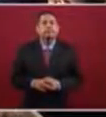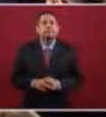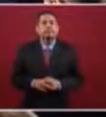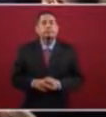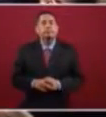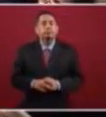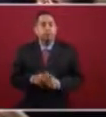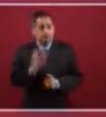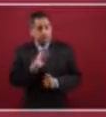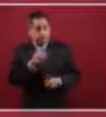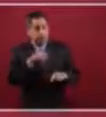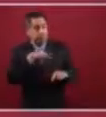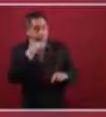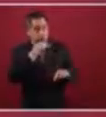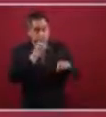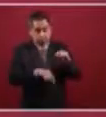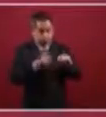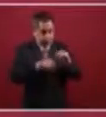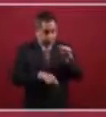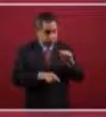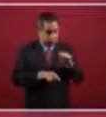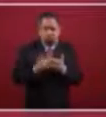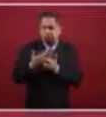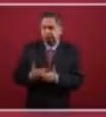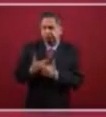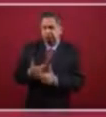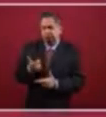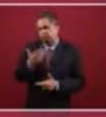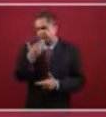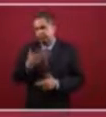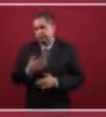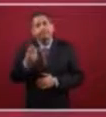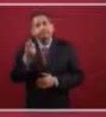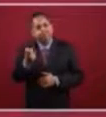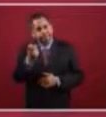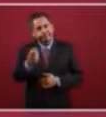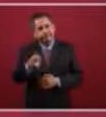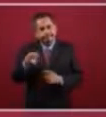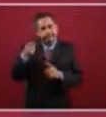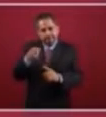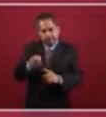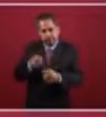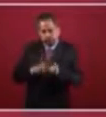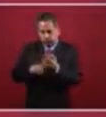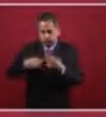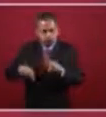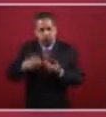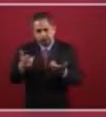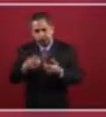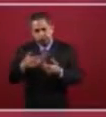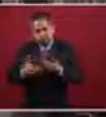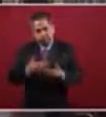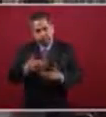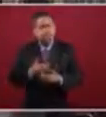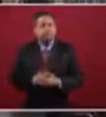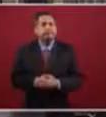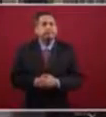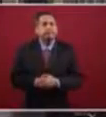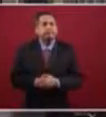se evita la corrupción. Entonces, es lo que estamos llevando a cabo